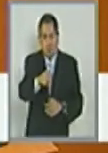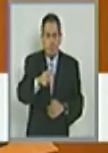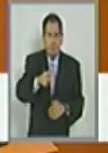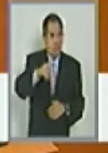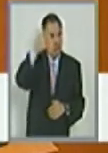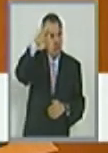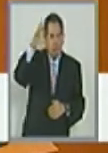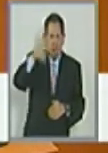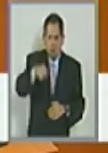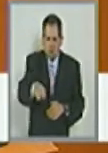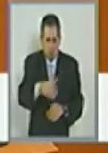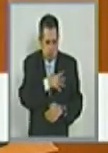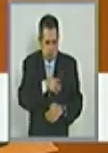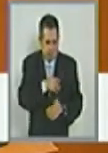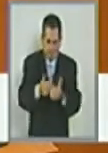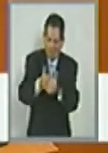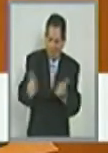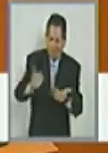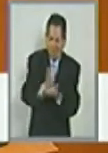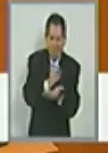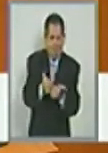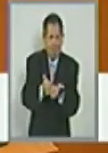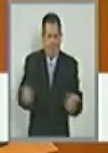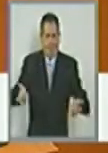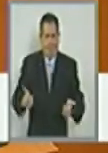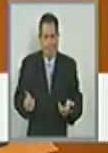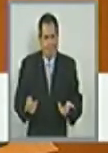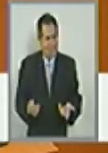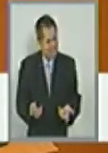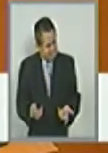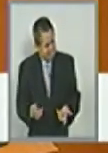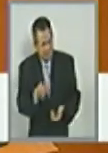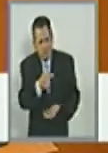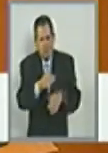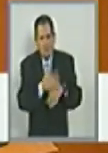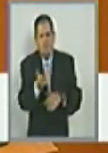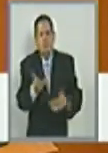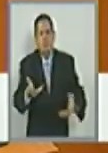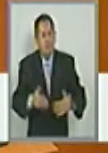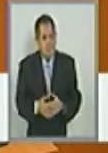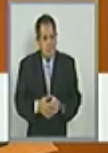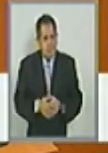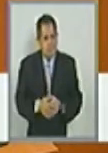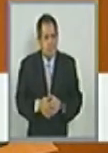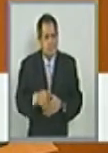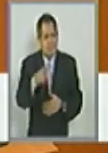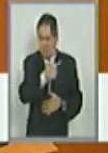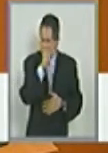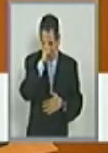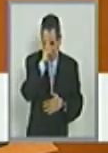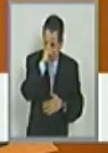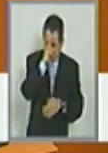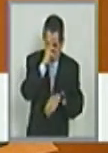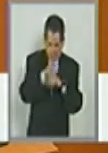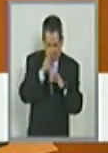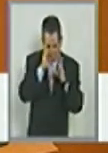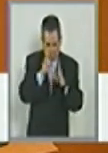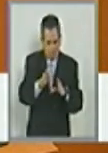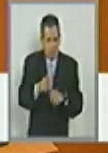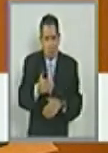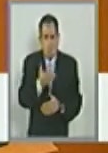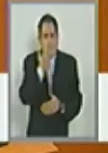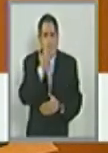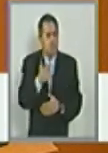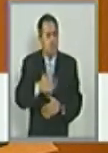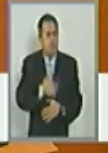adultos de sus hijos. ¿Y por qué lo hacen? Con una buena dosis de pragmatismo y mucha